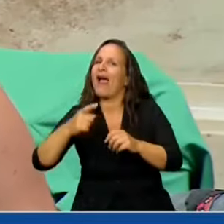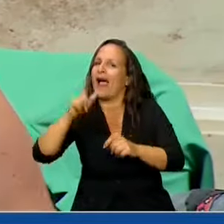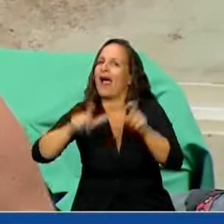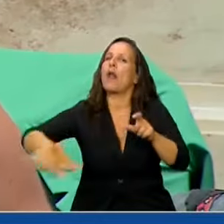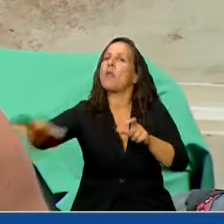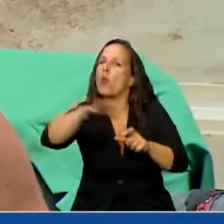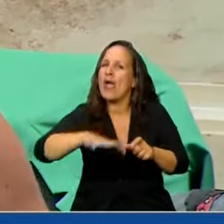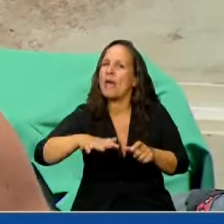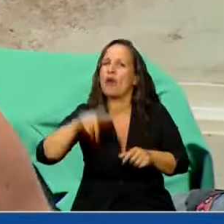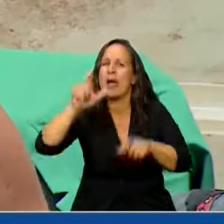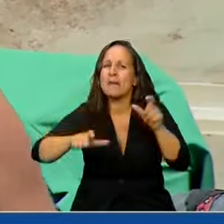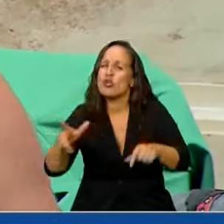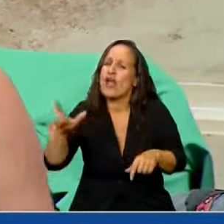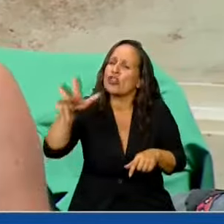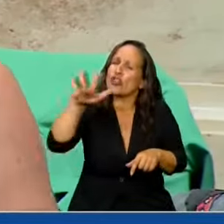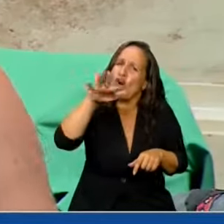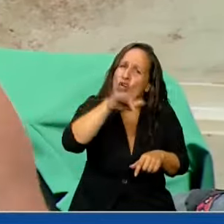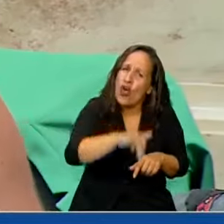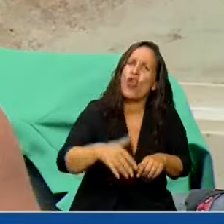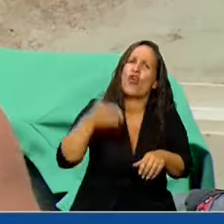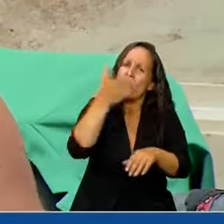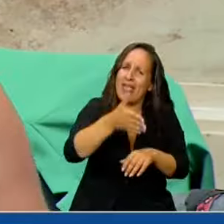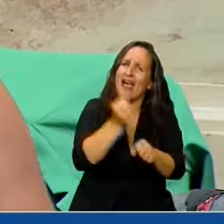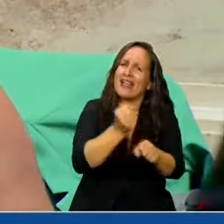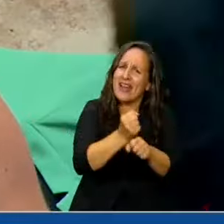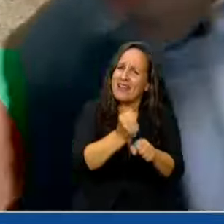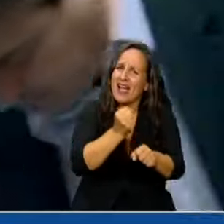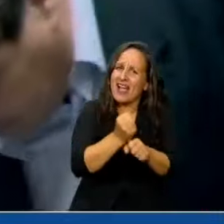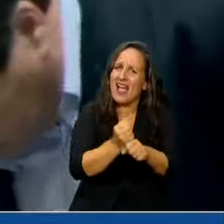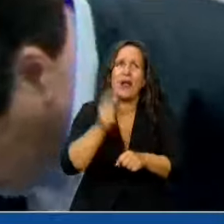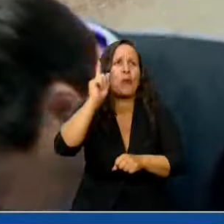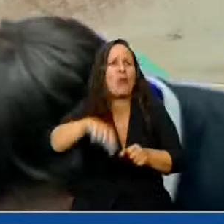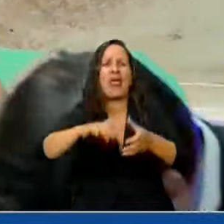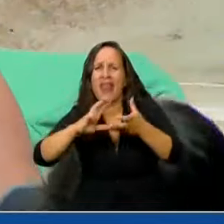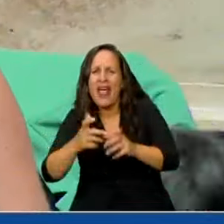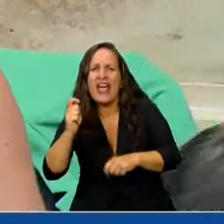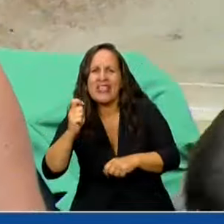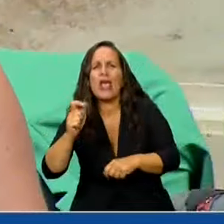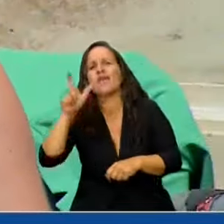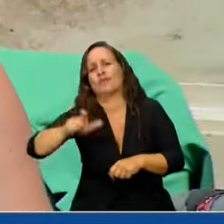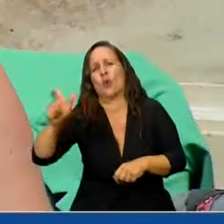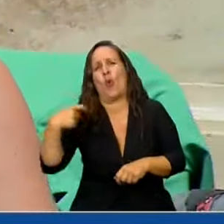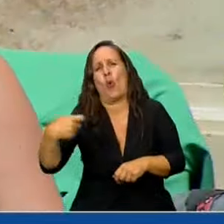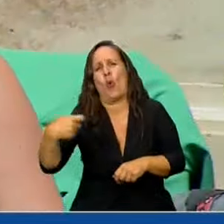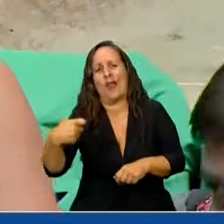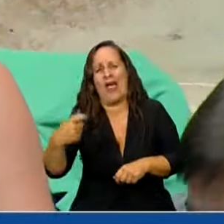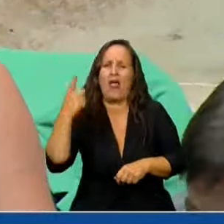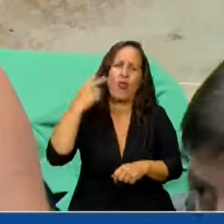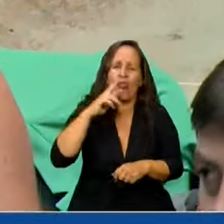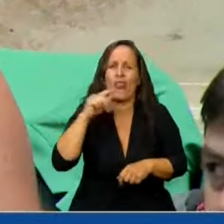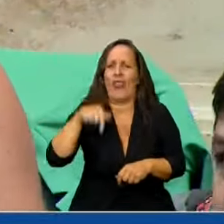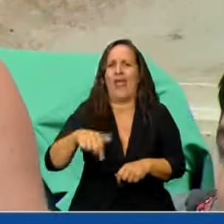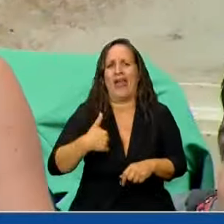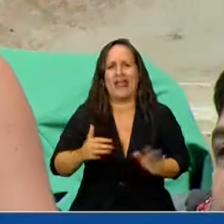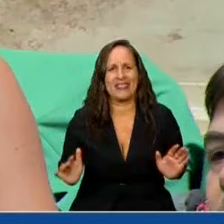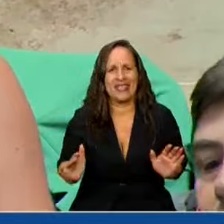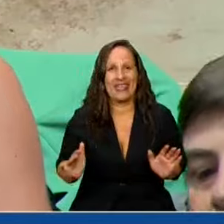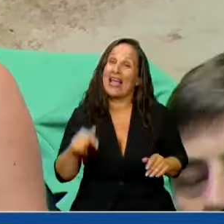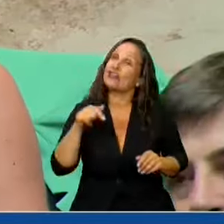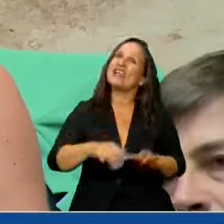la importancia de la parte, digamos, de los jubilados, de la fórmula jubilatoria y todo eso, ¿puede hacer caer todo el resto? Porque